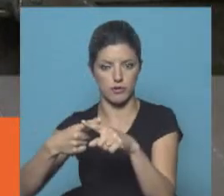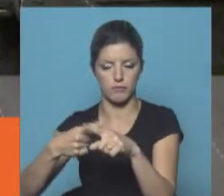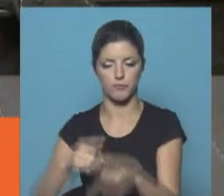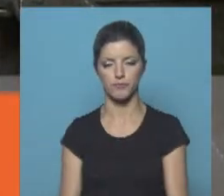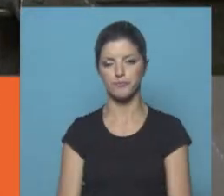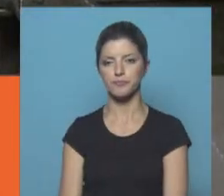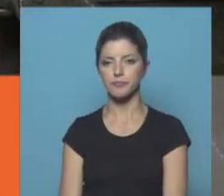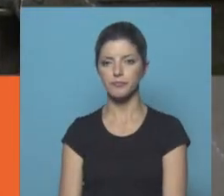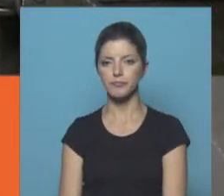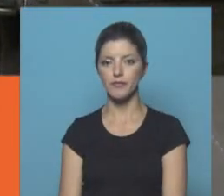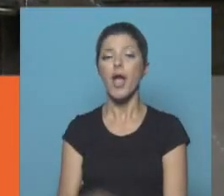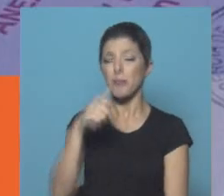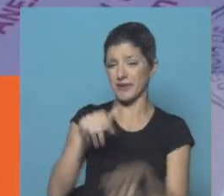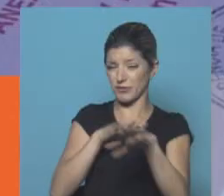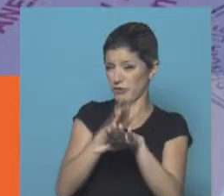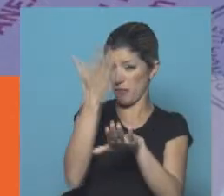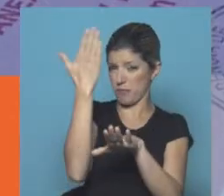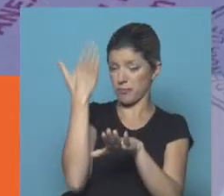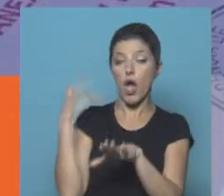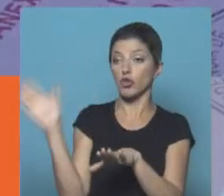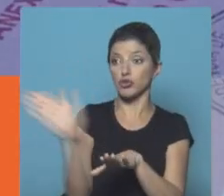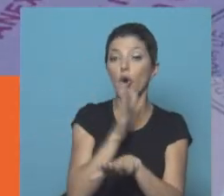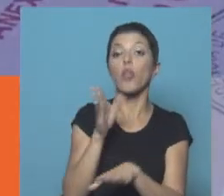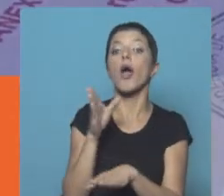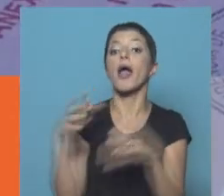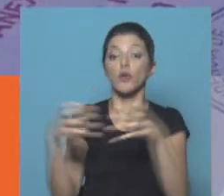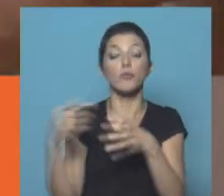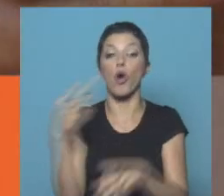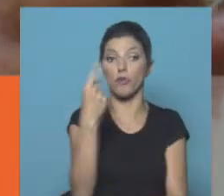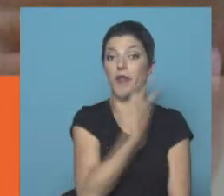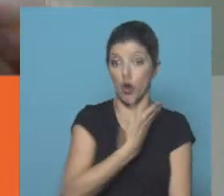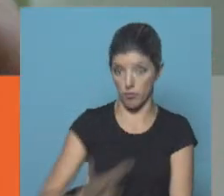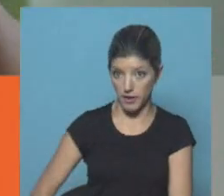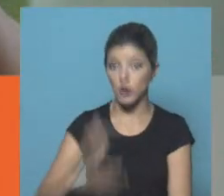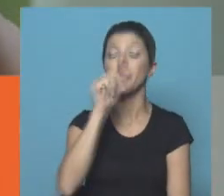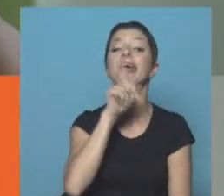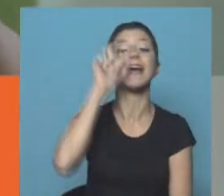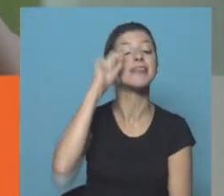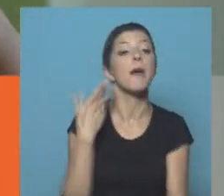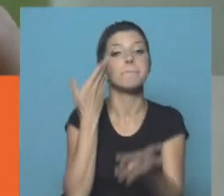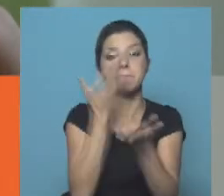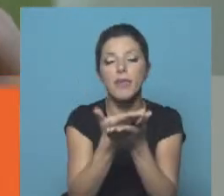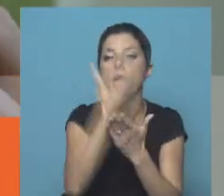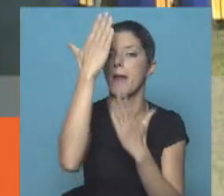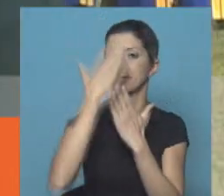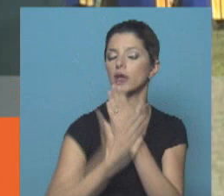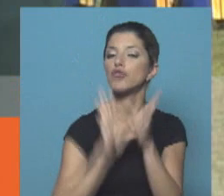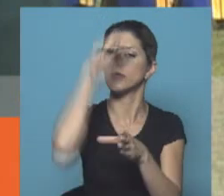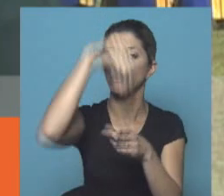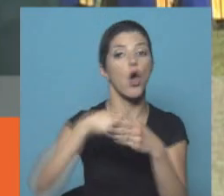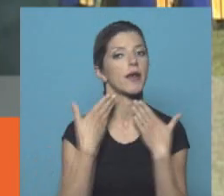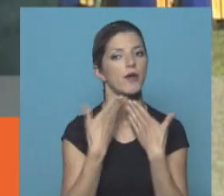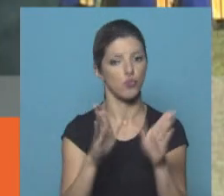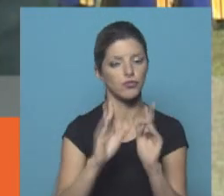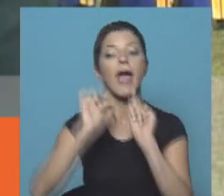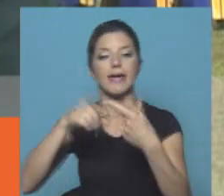Tras el reciente ataque, todo el arco opositor al gobierno de Horacio Cartés pidió la renuncia del ministro del Interior, Francisco de Vargas, así